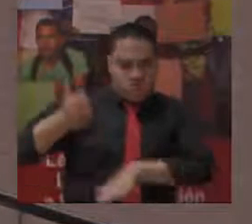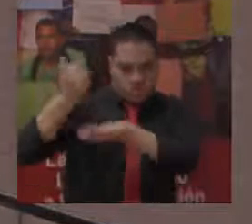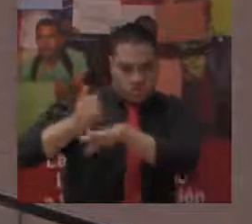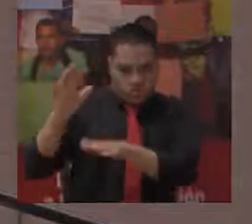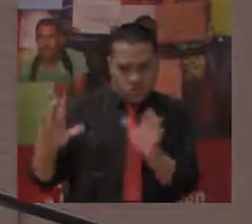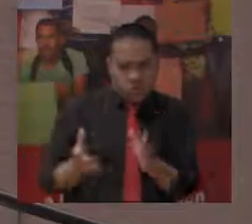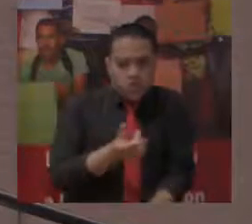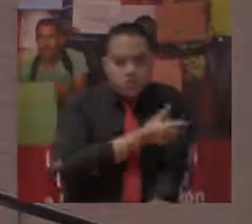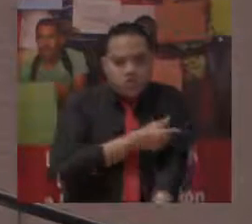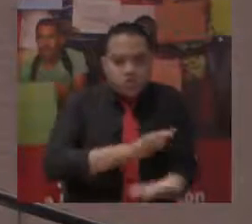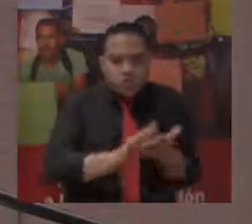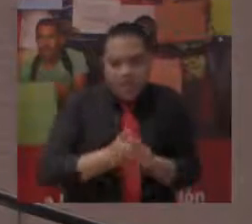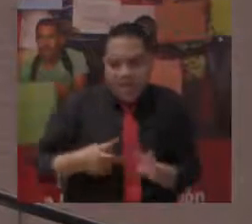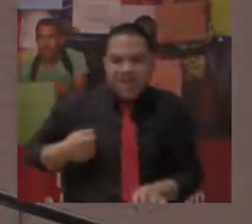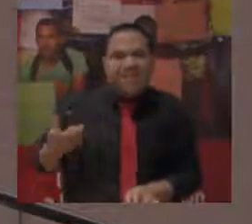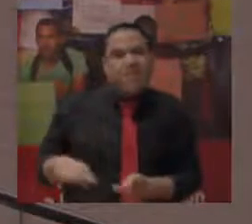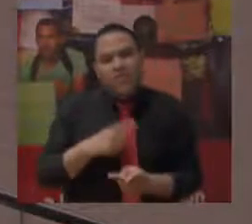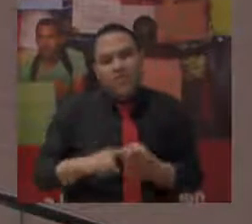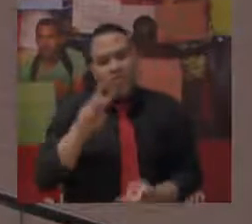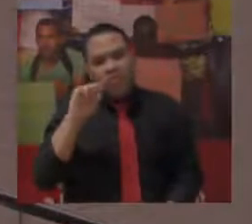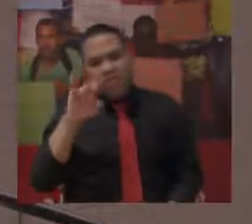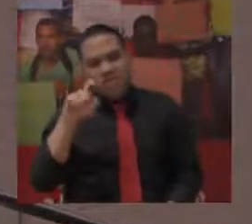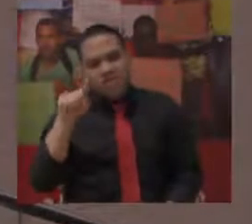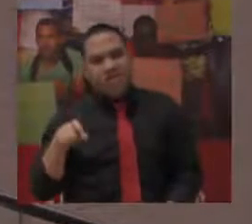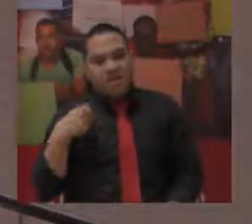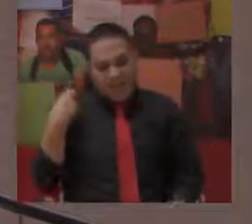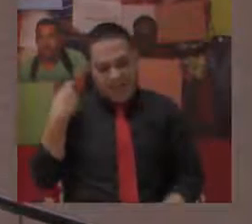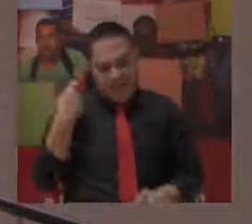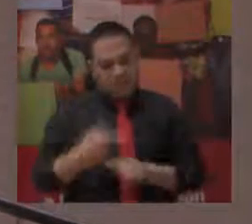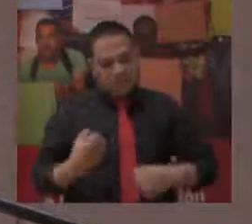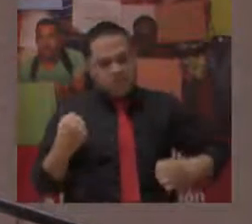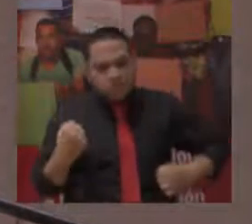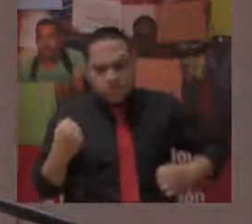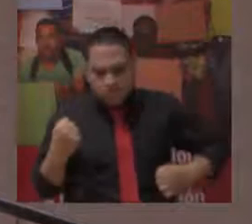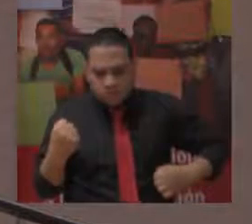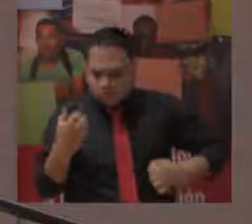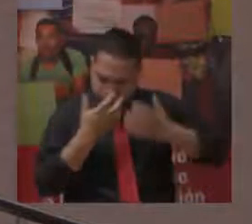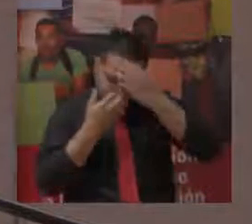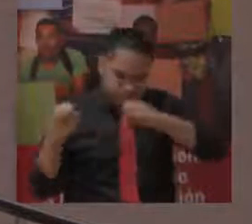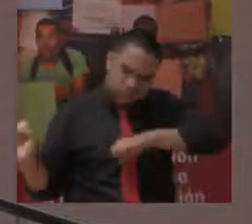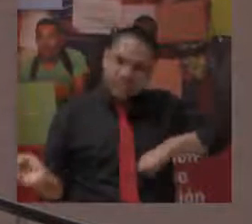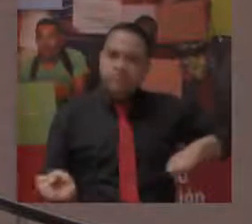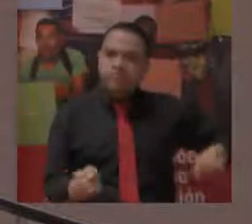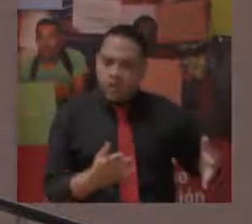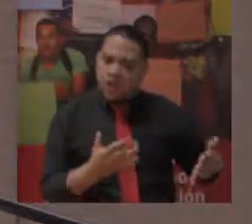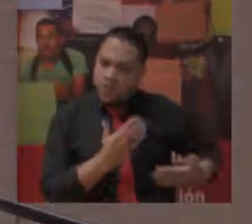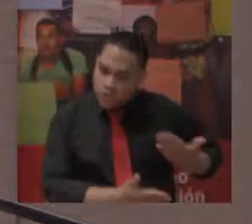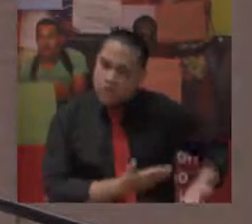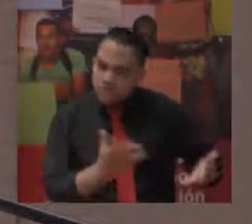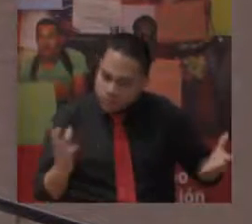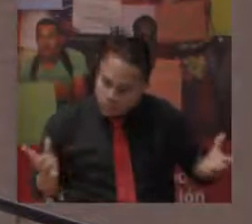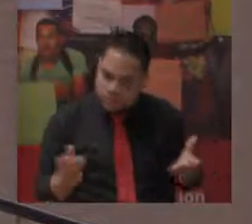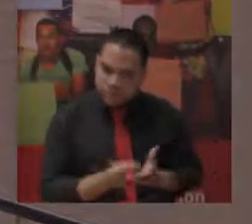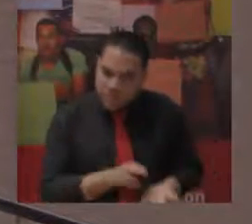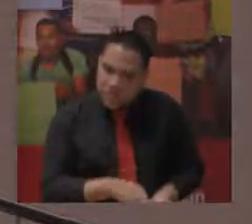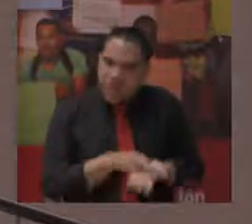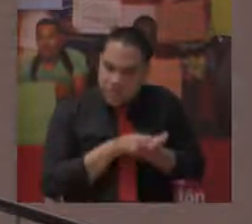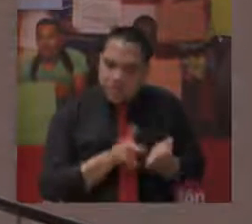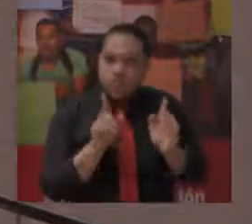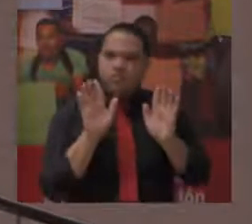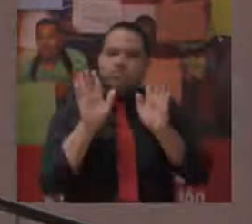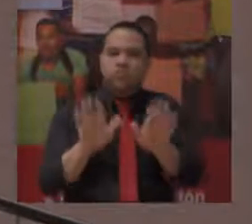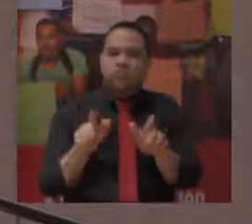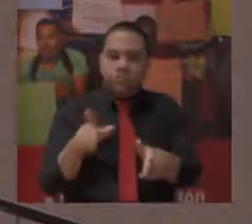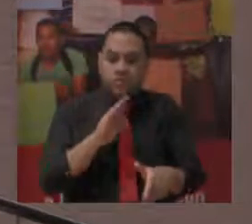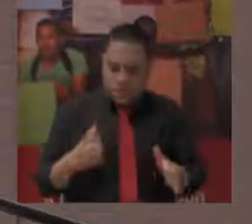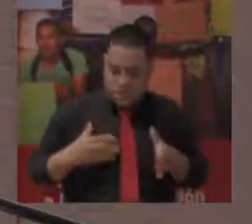Viles, excombatiente del proceso en proceso de reintegración, y va a moderar Javier Sarmiento, jefe de la Oficina de la Asesora Jurídica